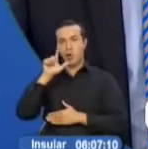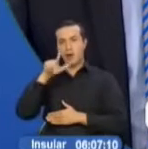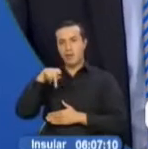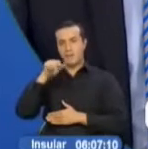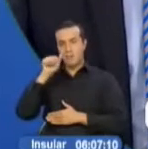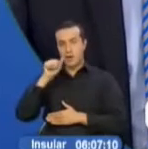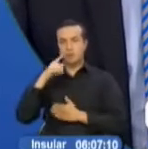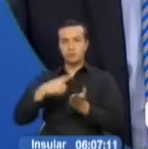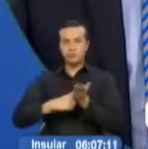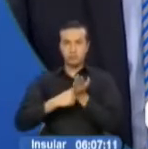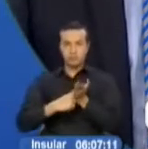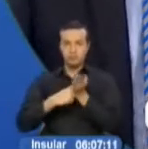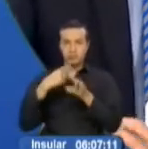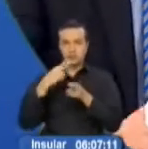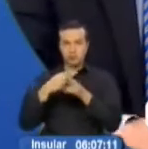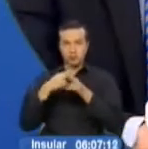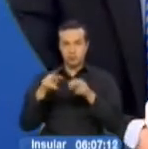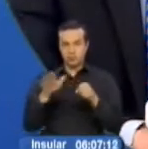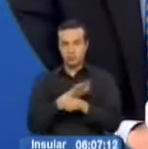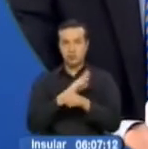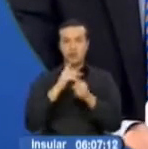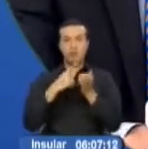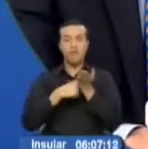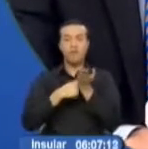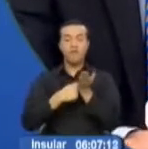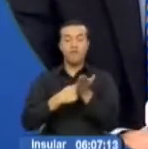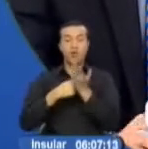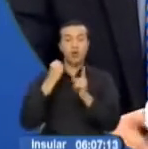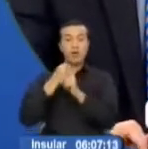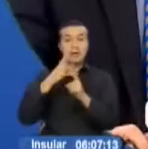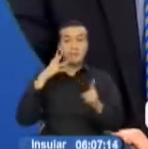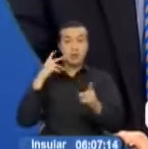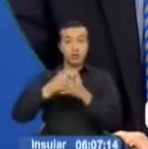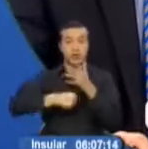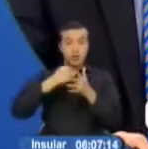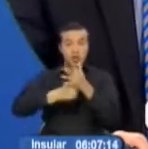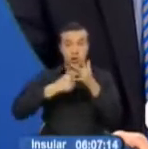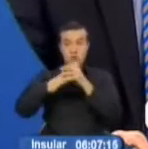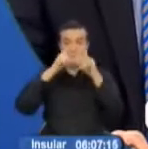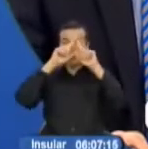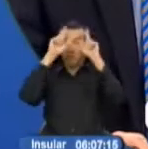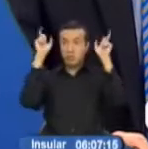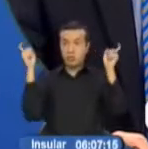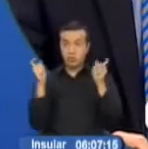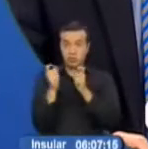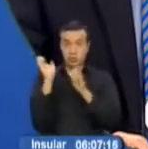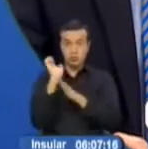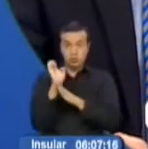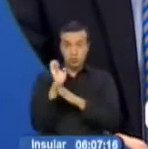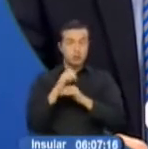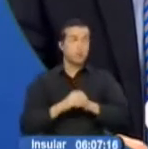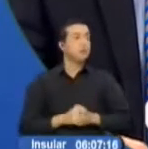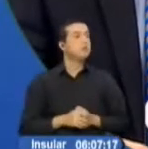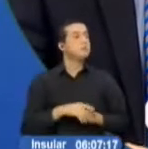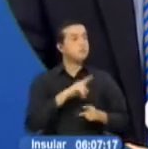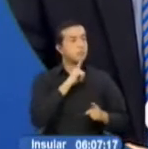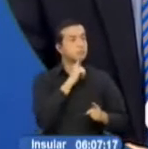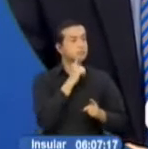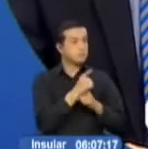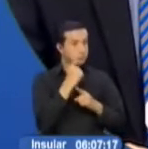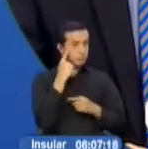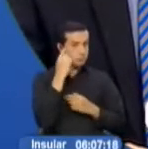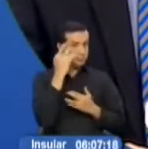foro, el nombre completo es Foro Impacto, Retos y Oportunidades de las MIPYMES en el Ecuador. Bueno, esperemos